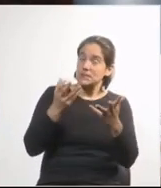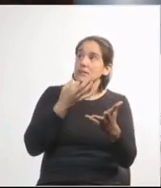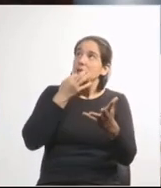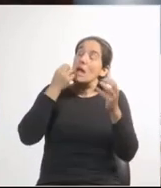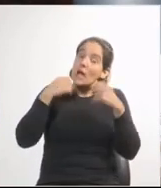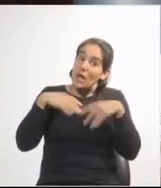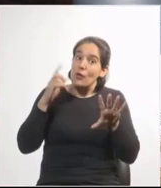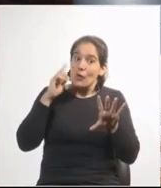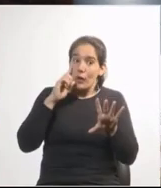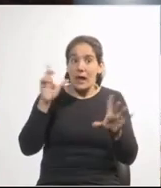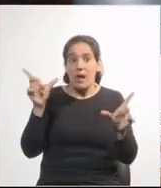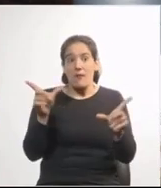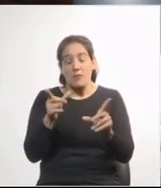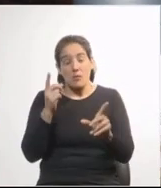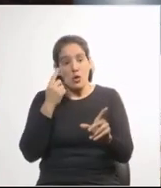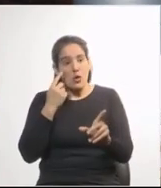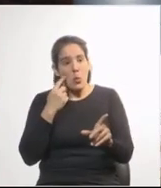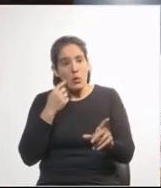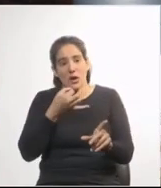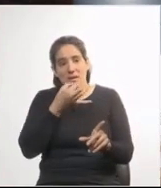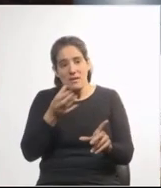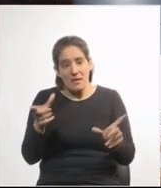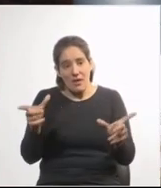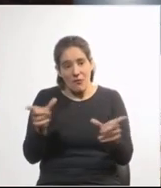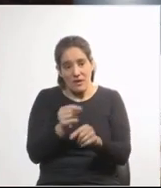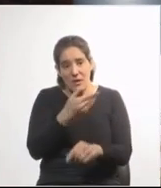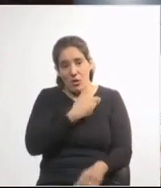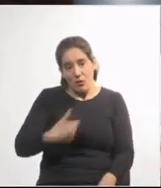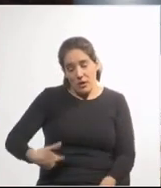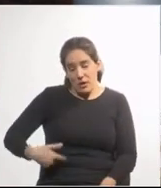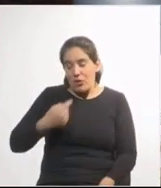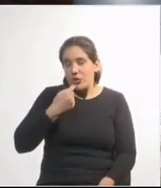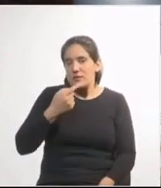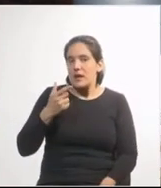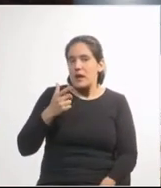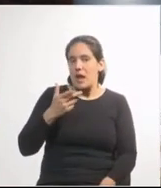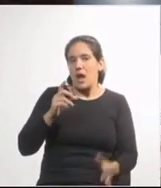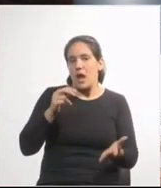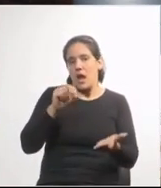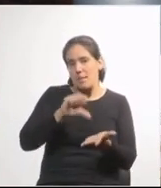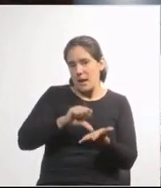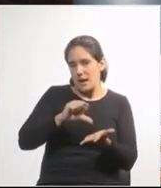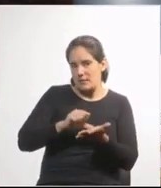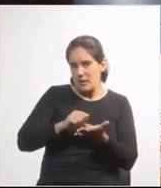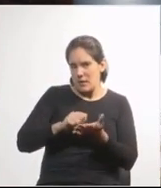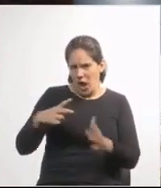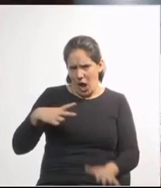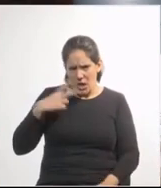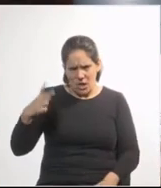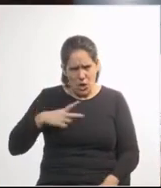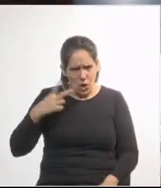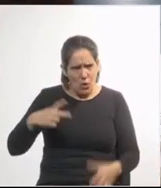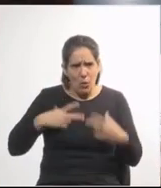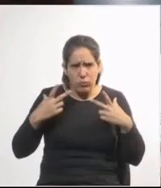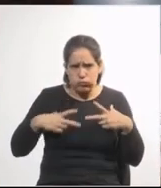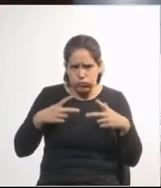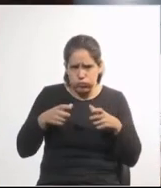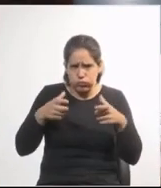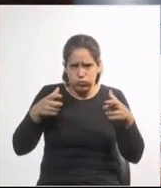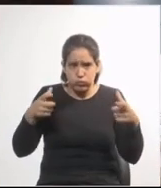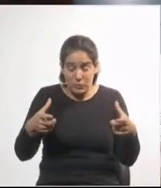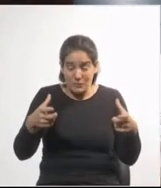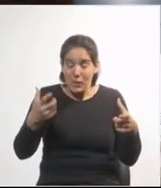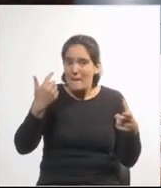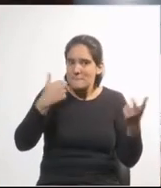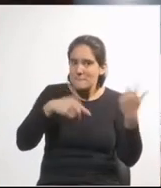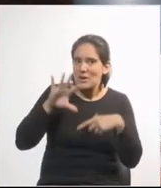proyectan al final de este gobierno, pese a que el país va a generar más riqueza y va a haber más empleo, la masa